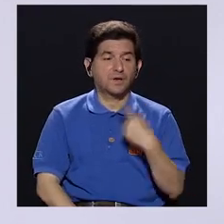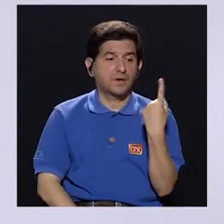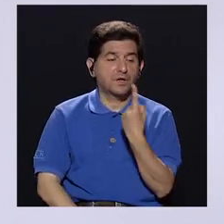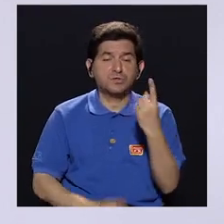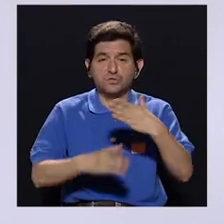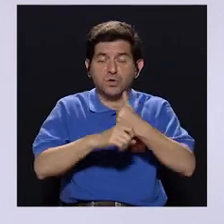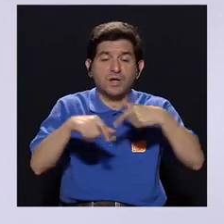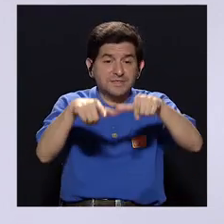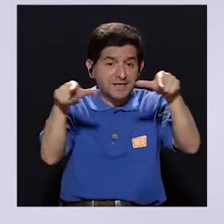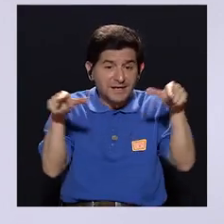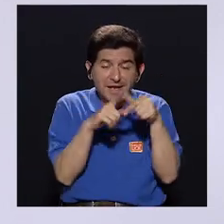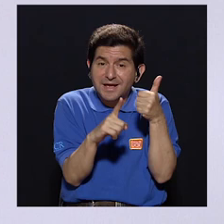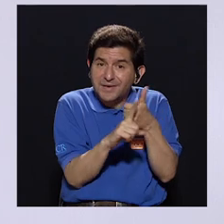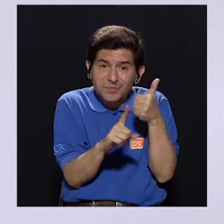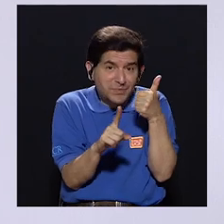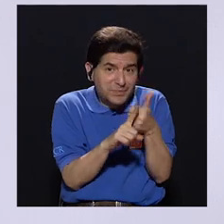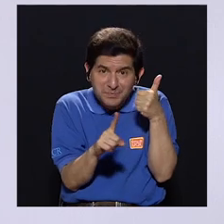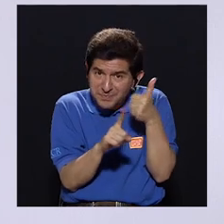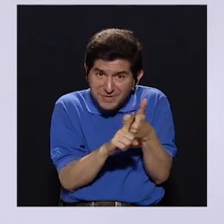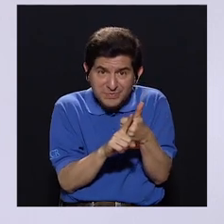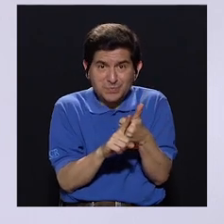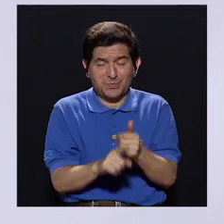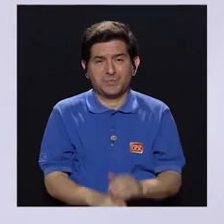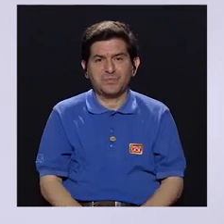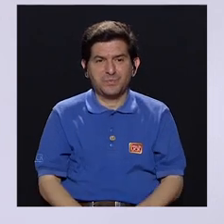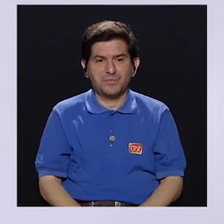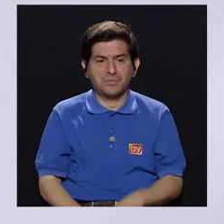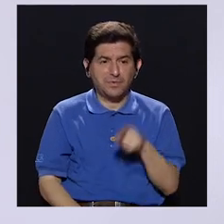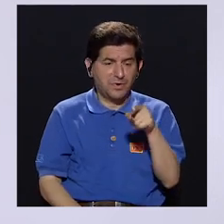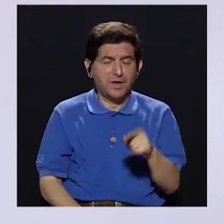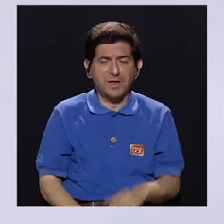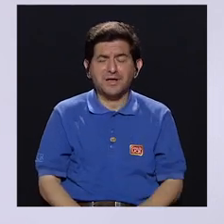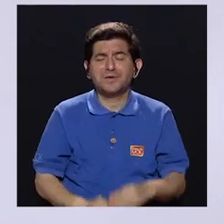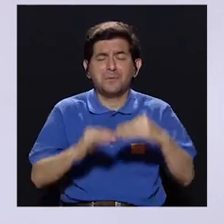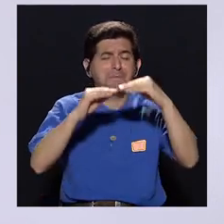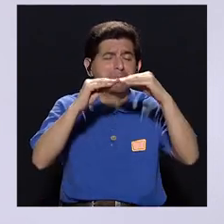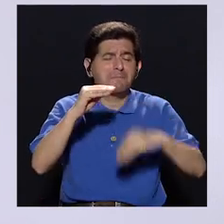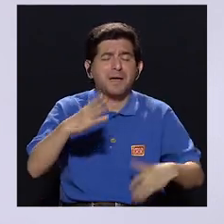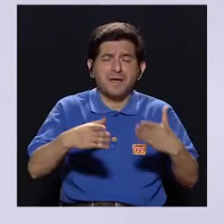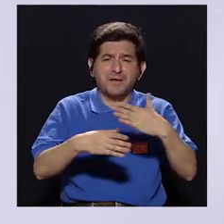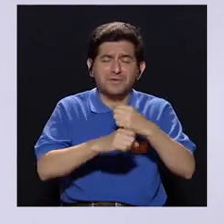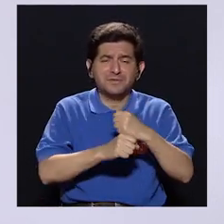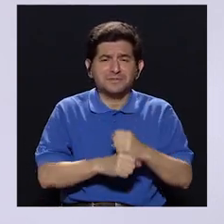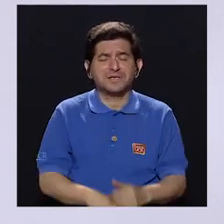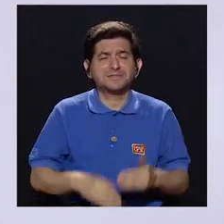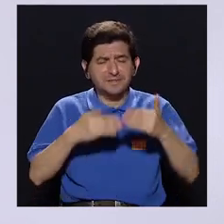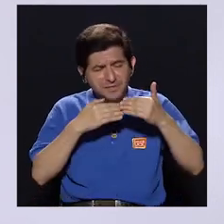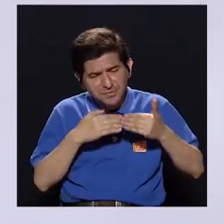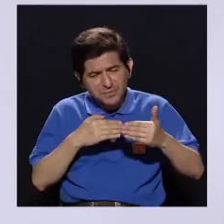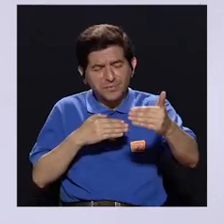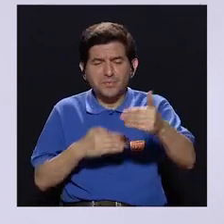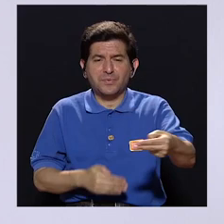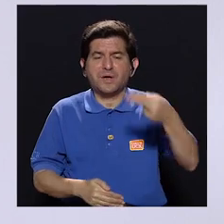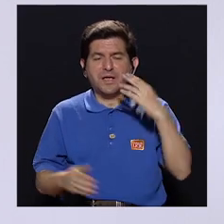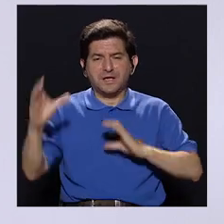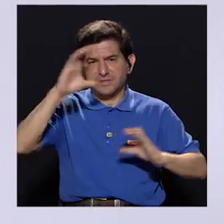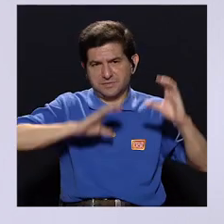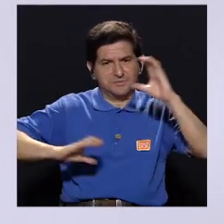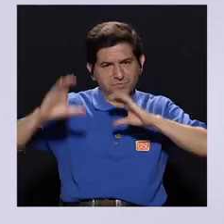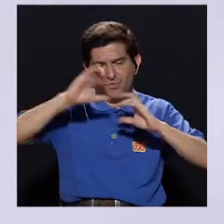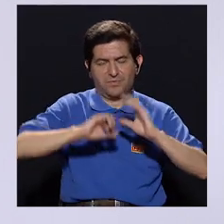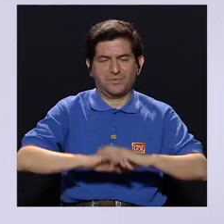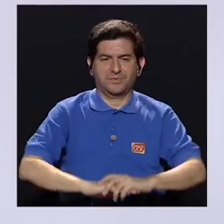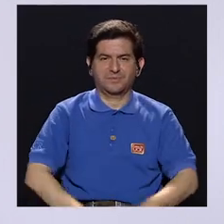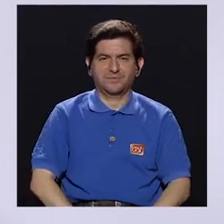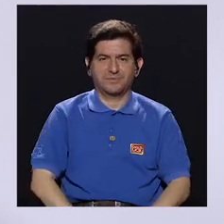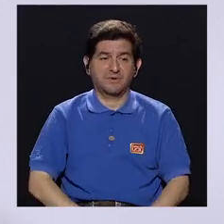puede hacer insitu e es algo que se ha hecho muchísimo menos a lo largo de la historia de la ciencia o